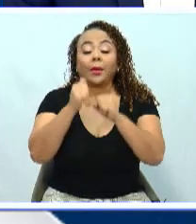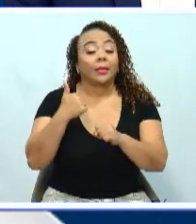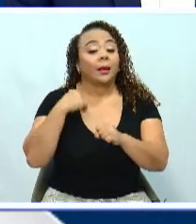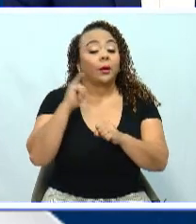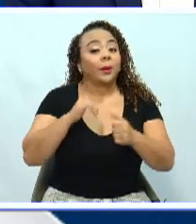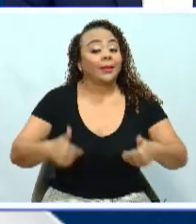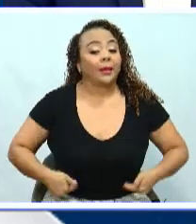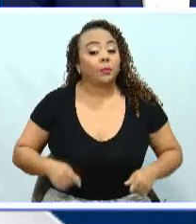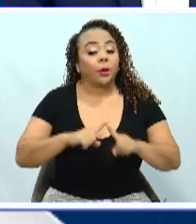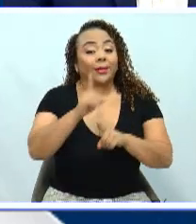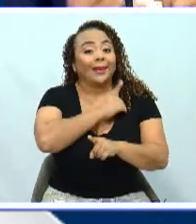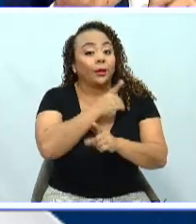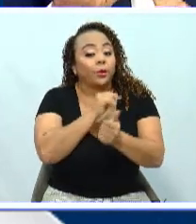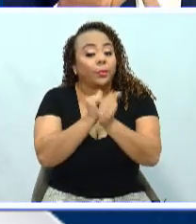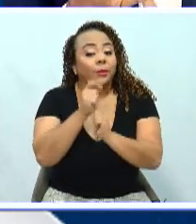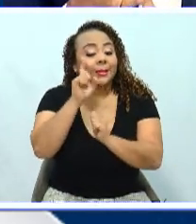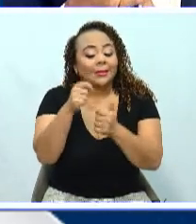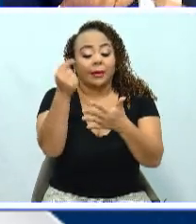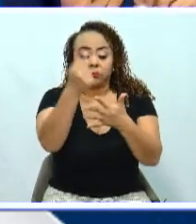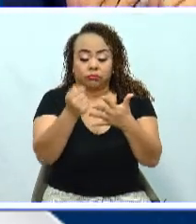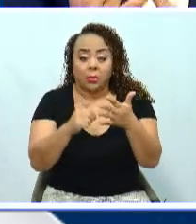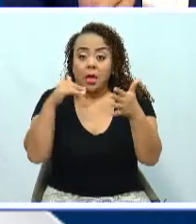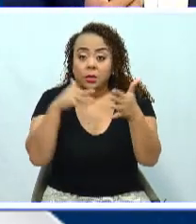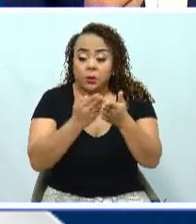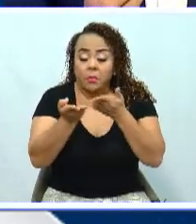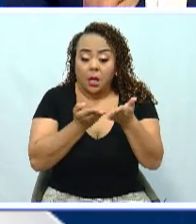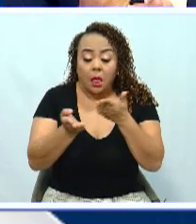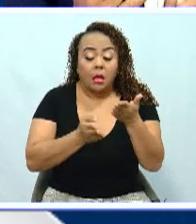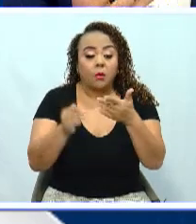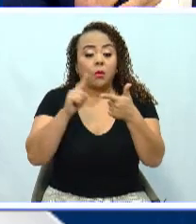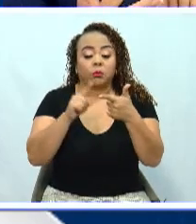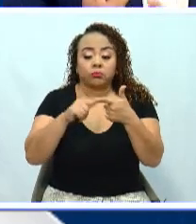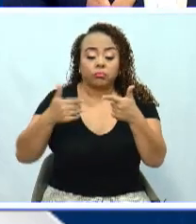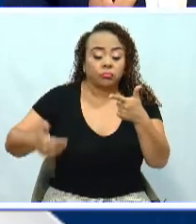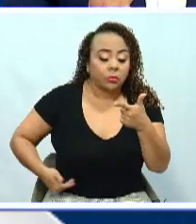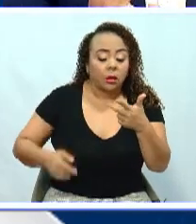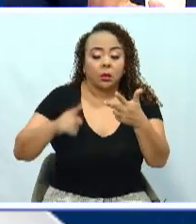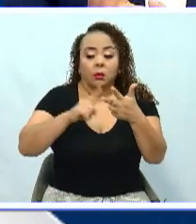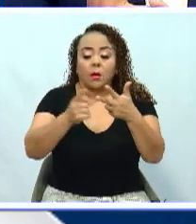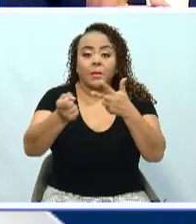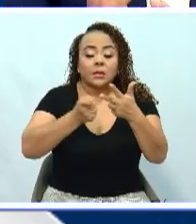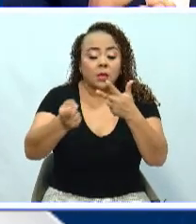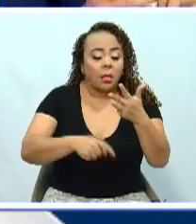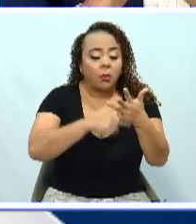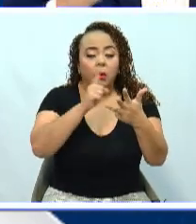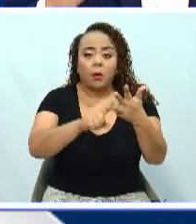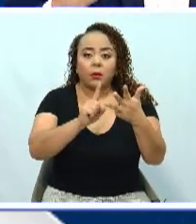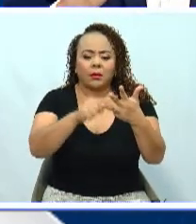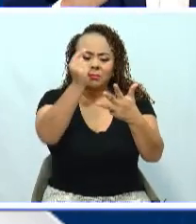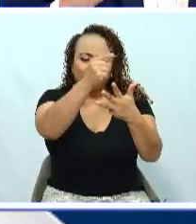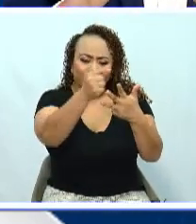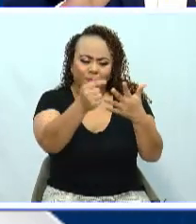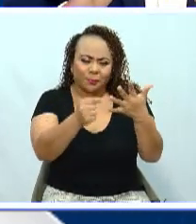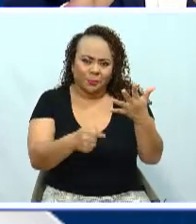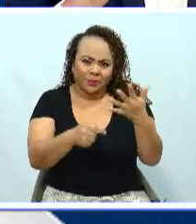para ser director deportivo se ocupan estudios de mercadeo se ocupan estudios como técnicos se ocupan estudios como administradores se ocupan otras cosas